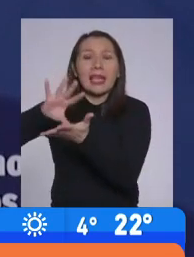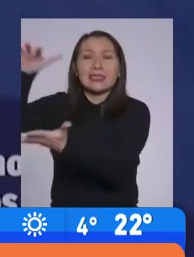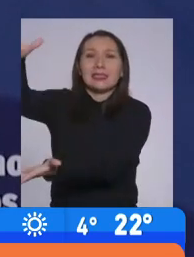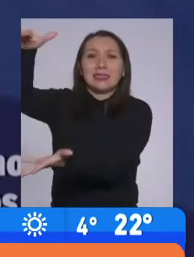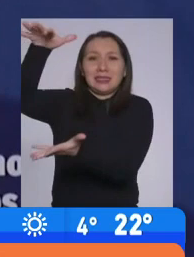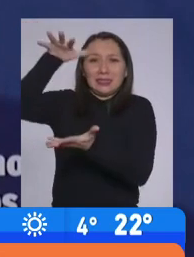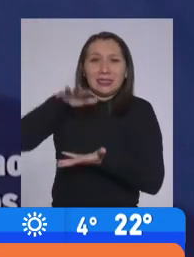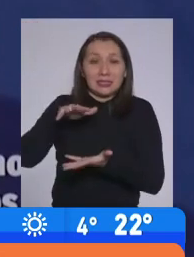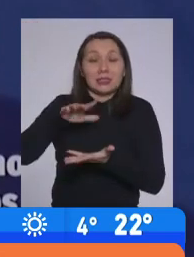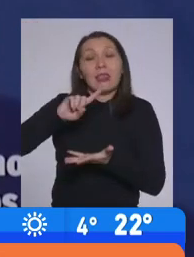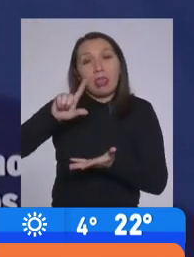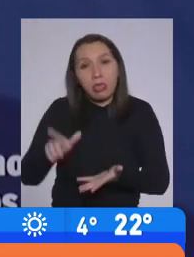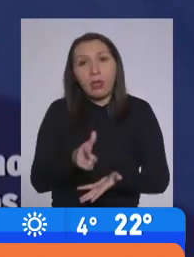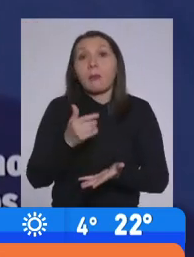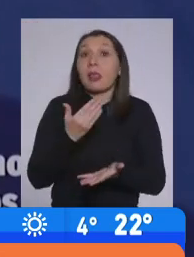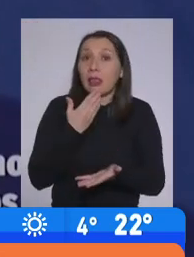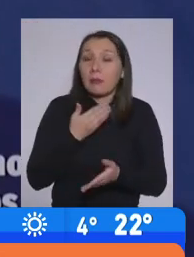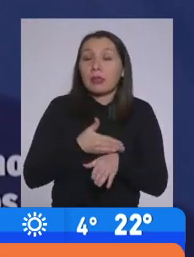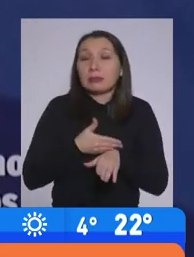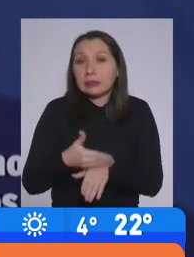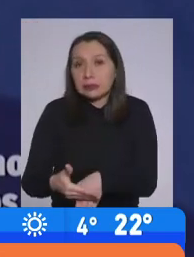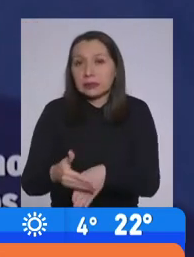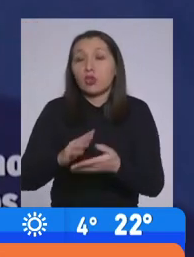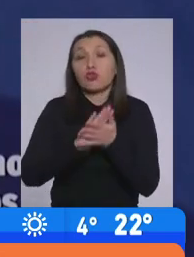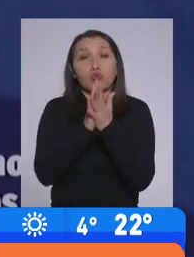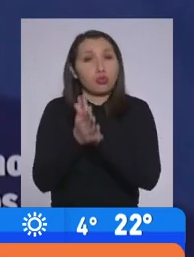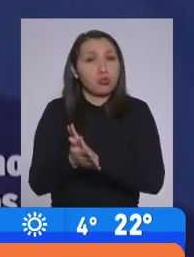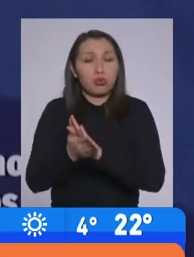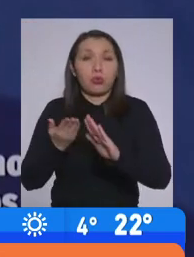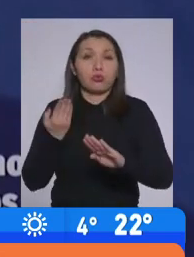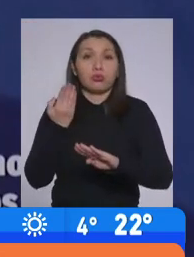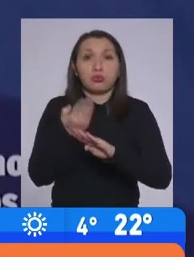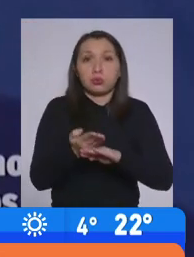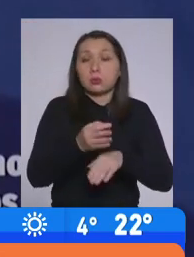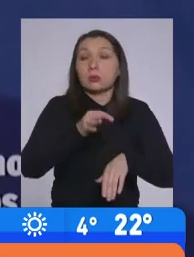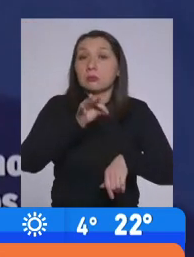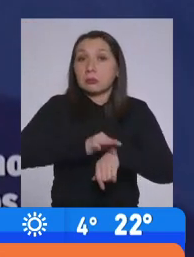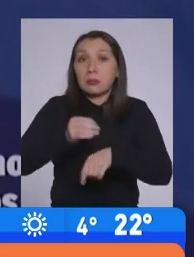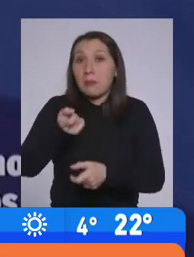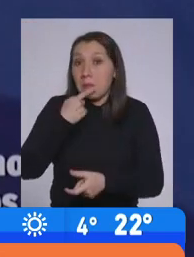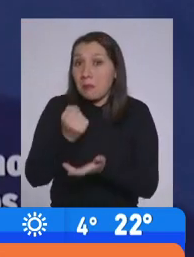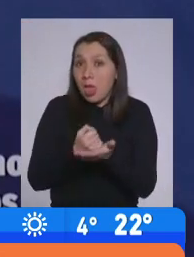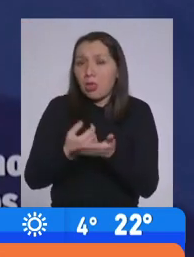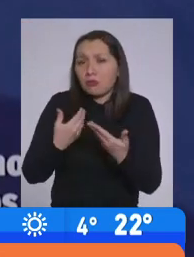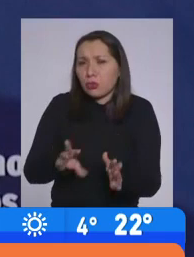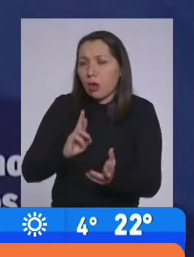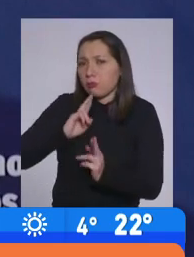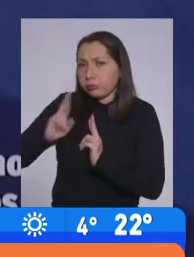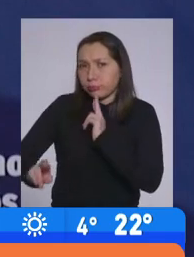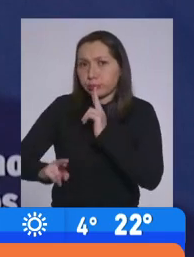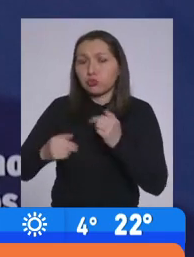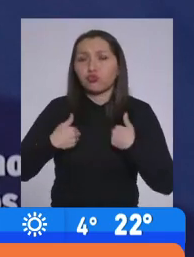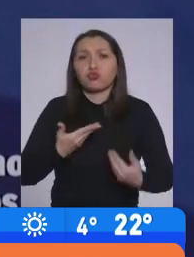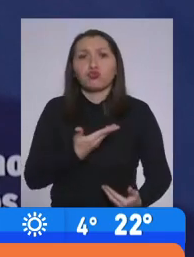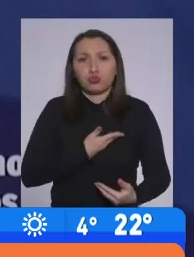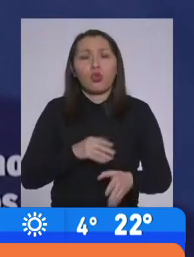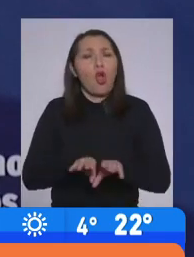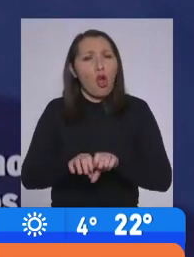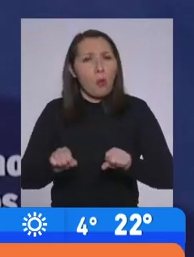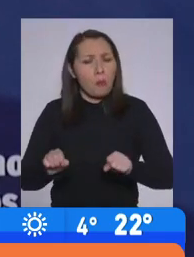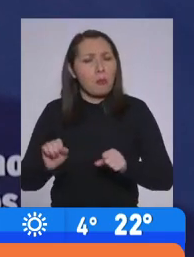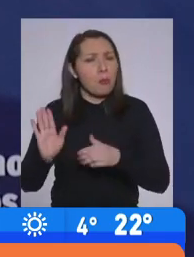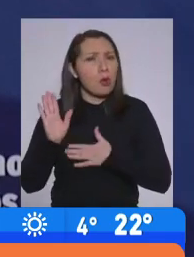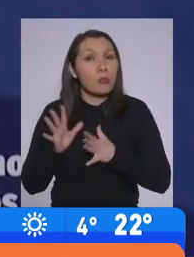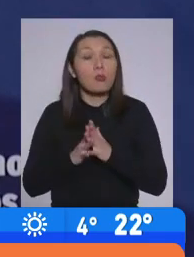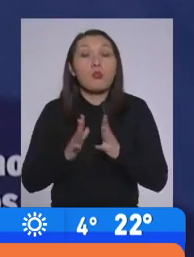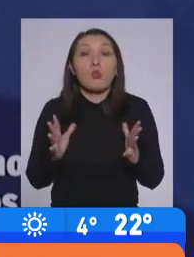pero todas las solicitudes de medicamentos se han respondido yo tengo un compromiso muy